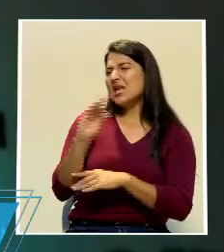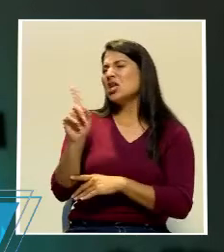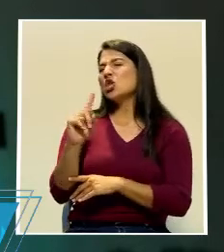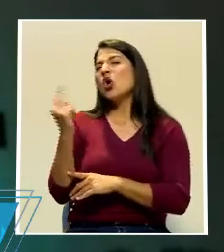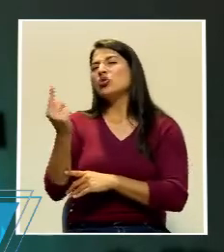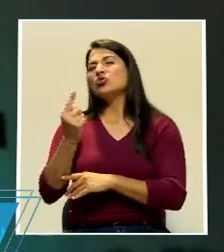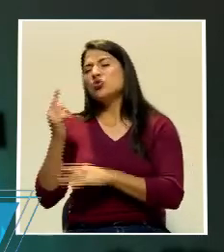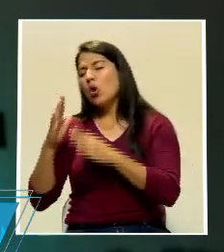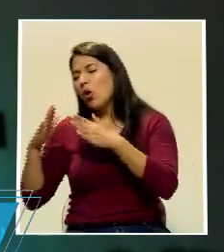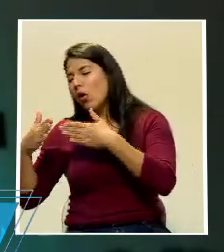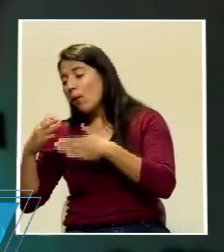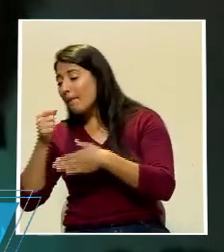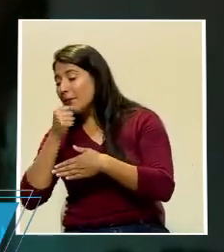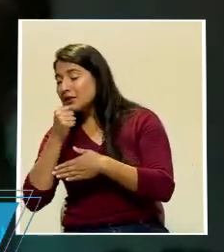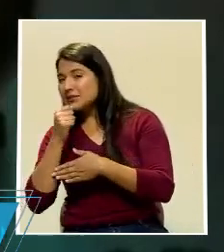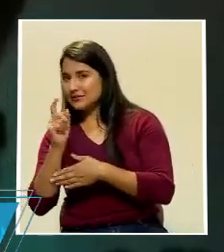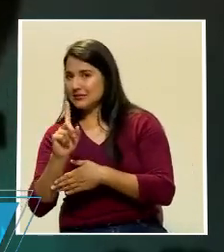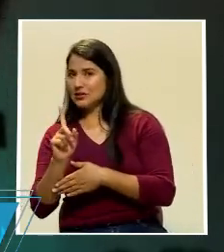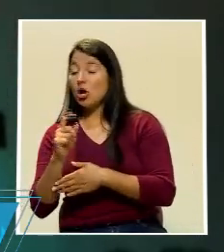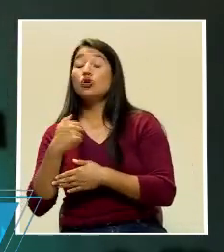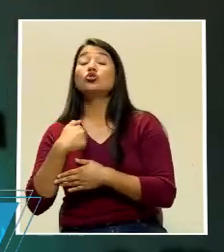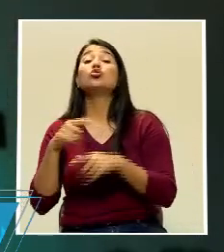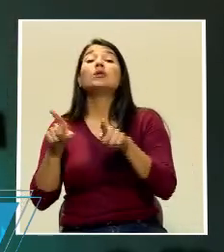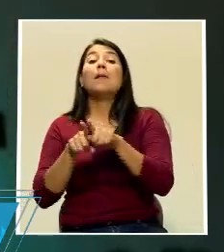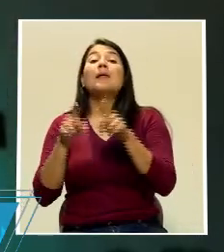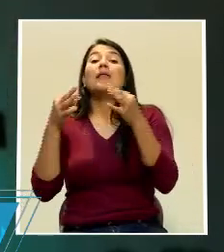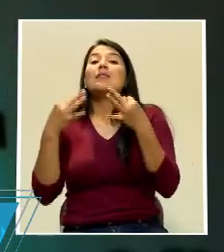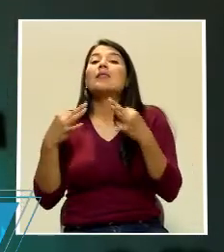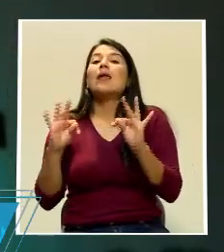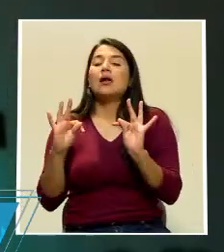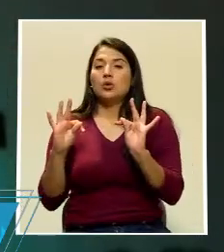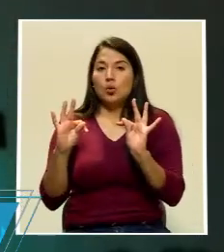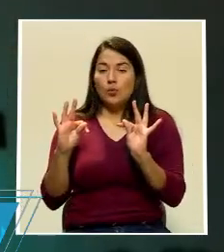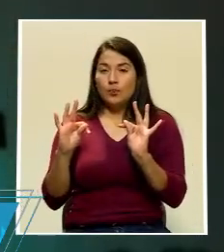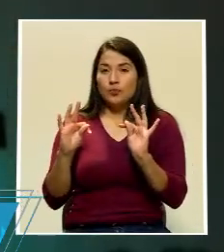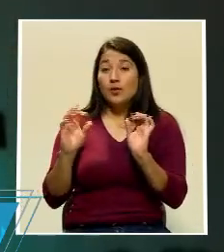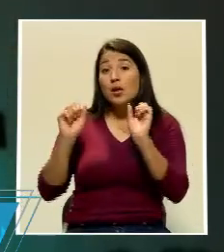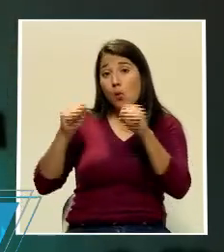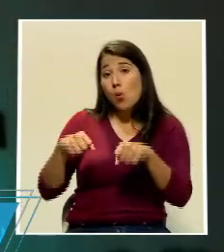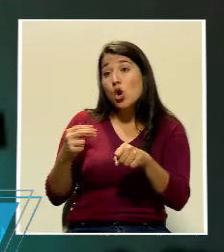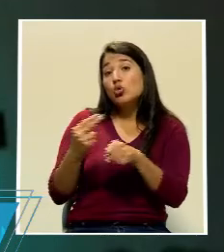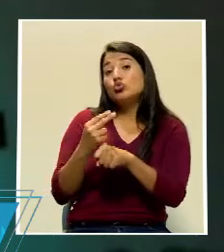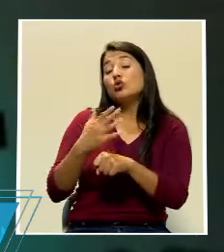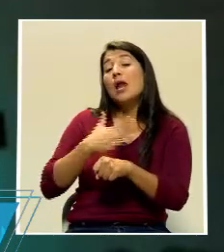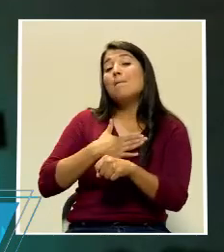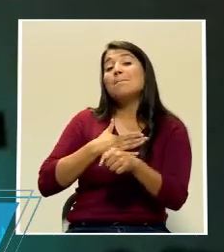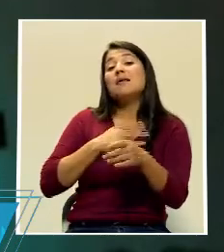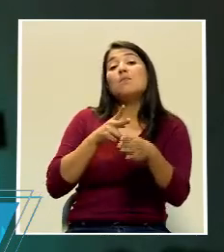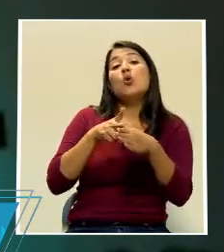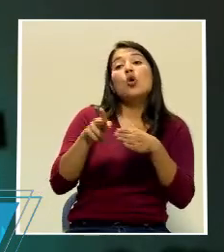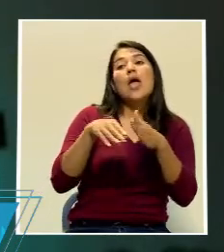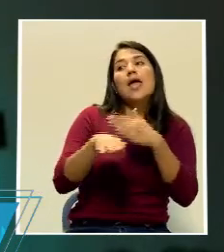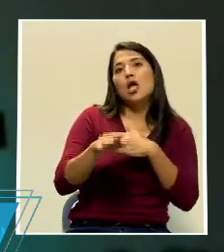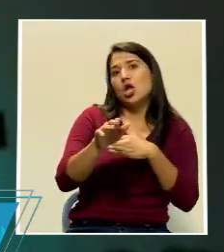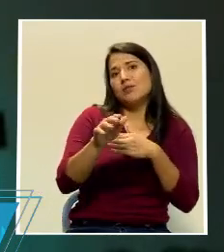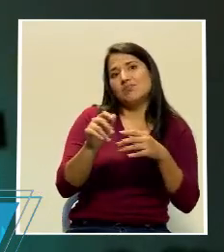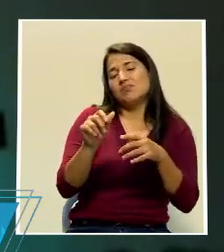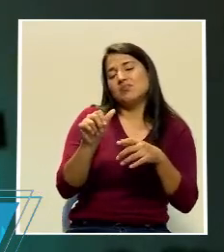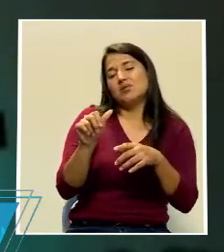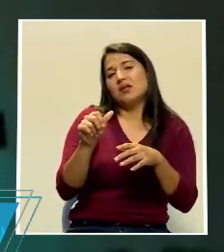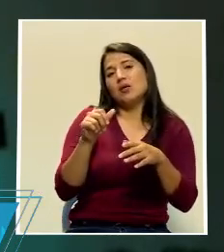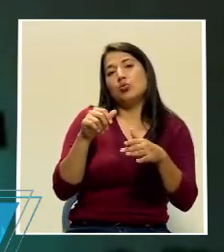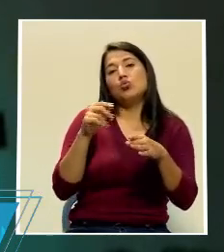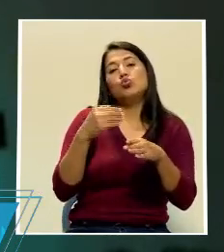en el fotoperiodismo, porque también estoy tratando de utilizar mi profesión en otras ramas como eso, como las intervenciones